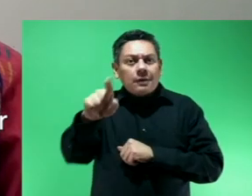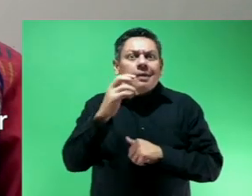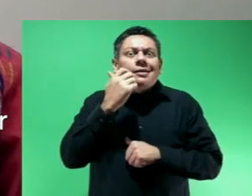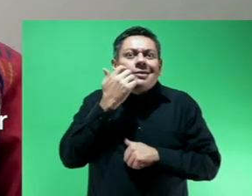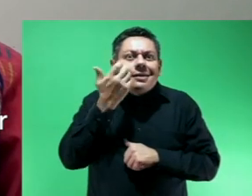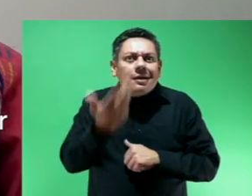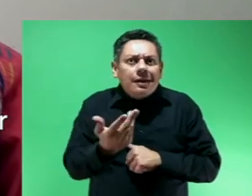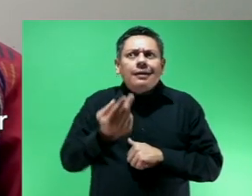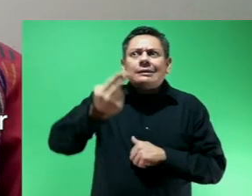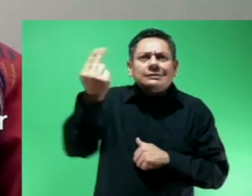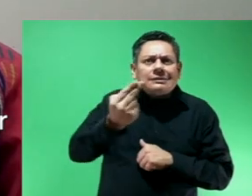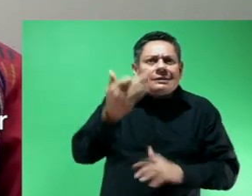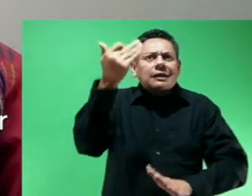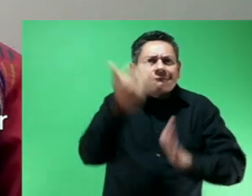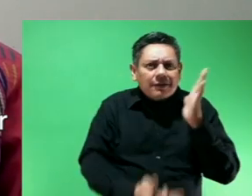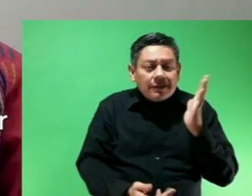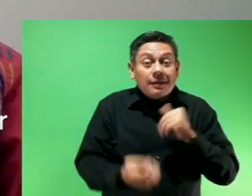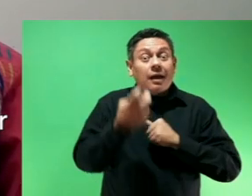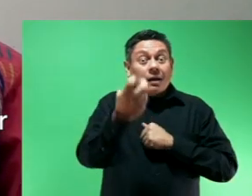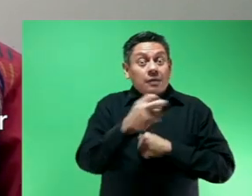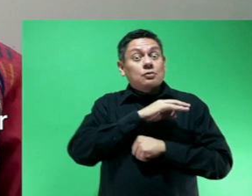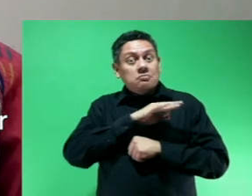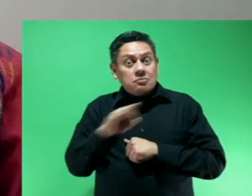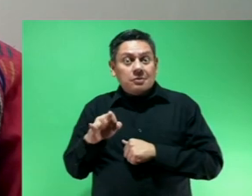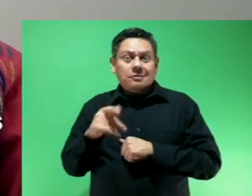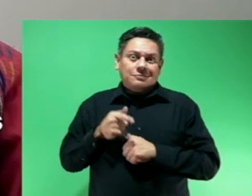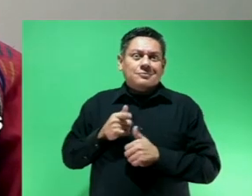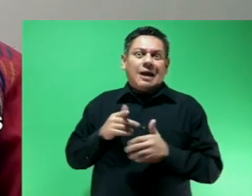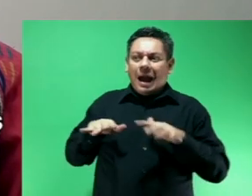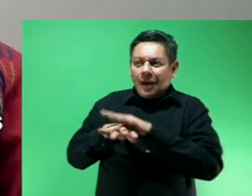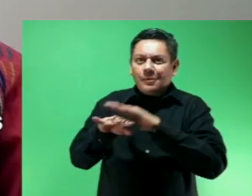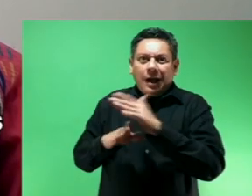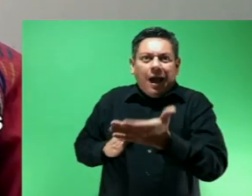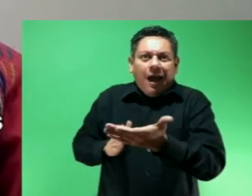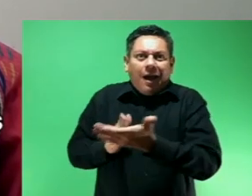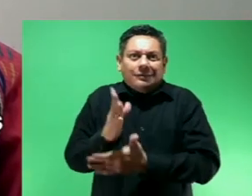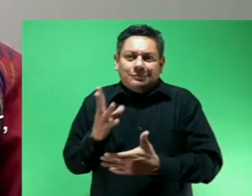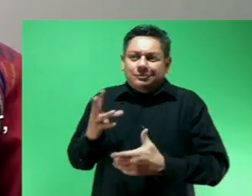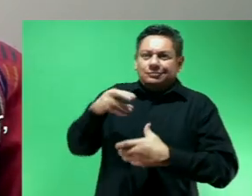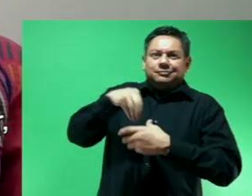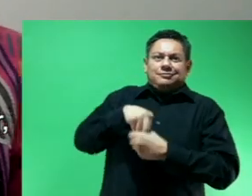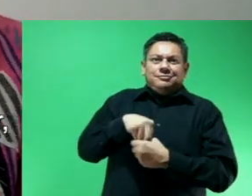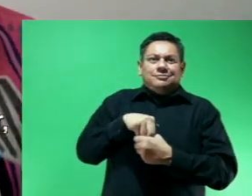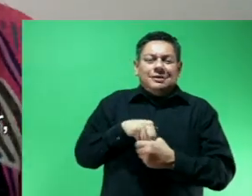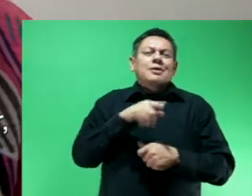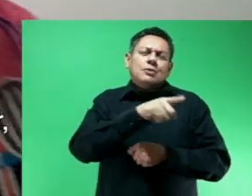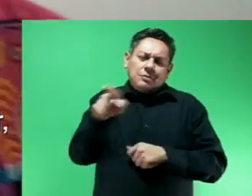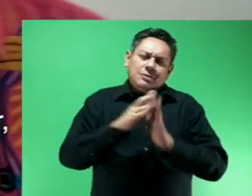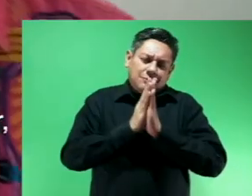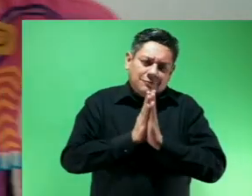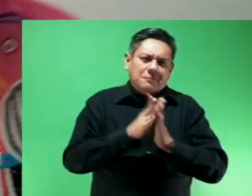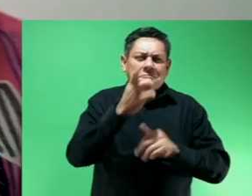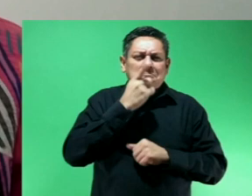y que mejor que para desear para que se cumplan poder hacerlo con los ojos cerrados así que les voy a